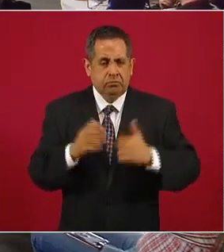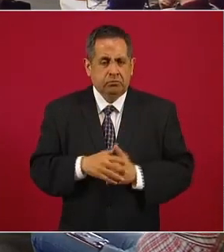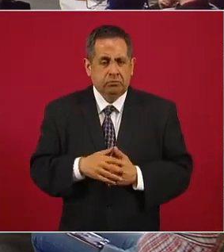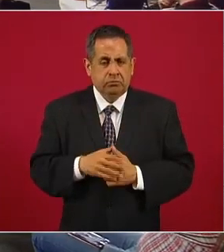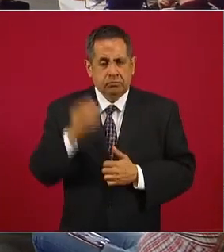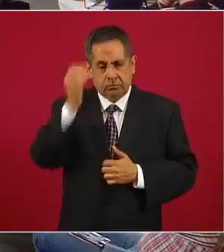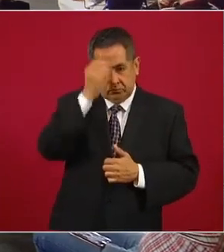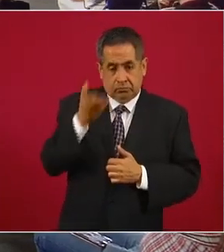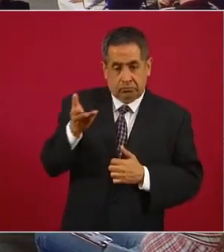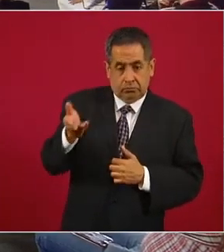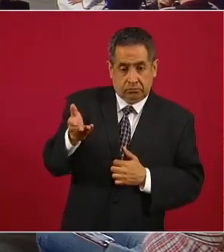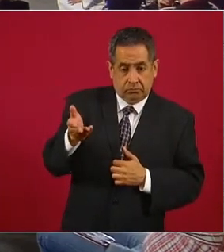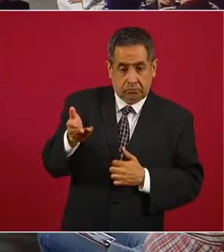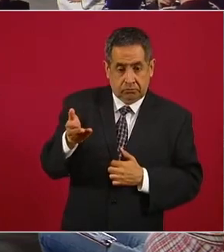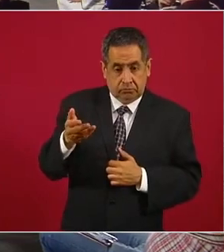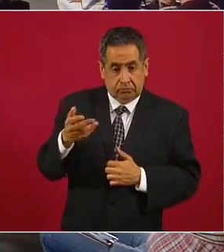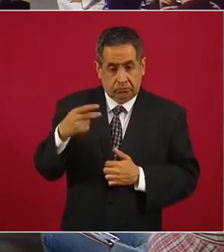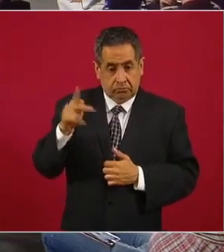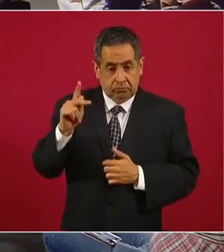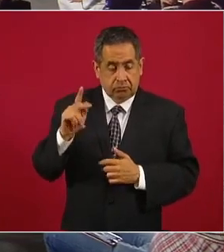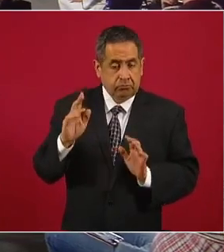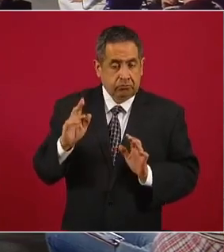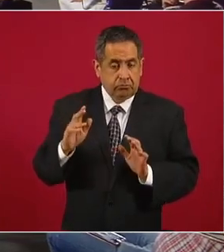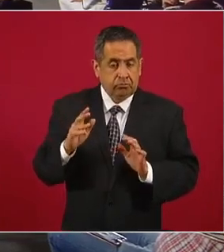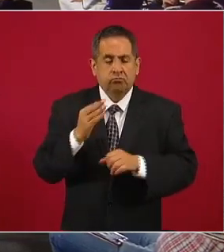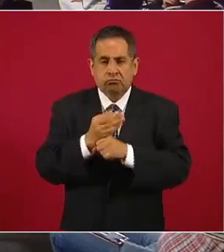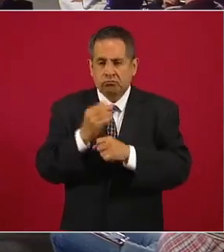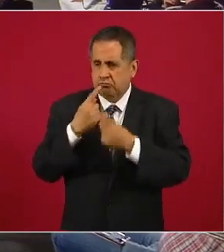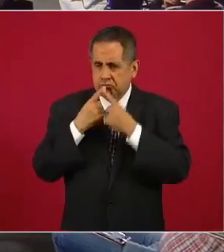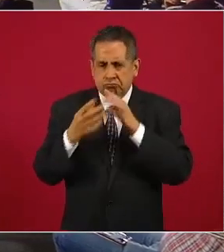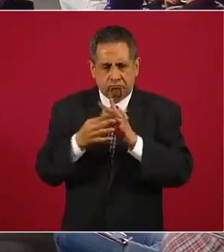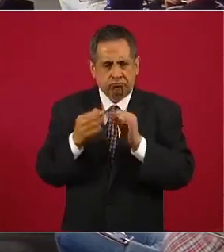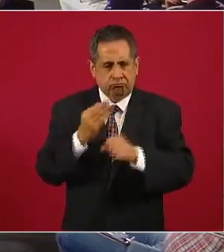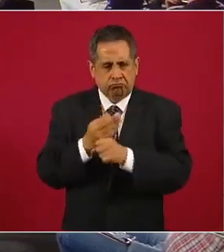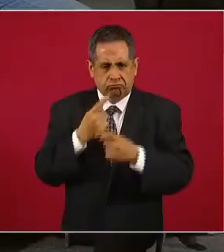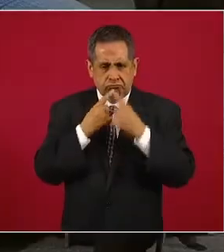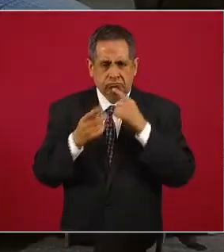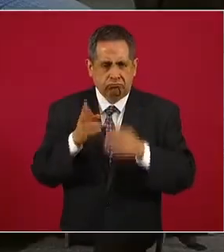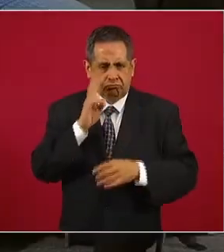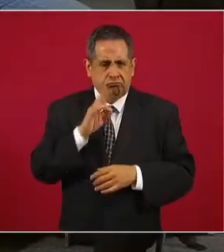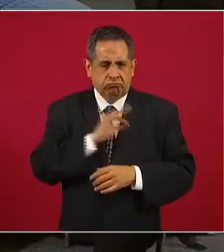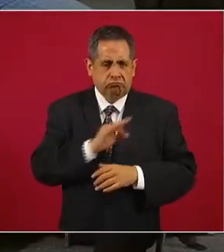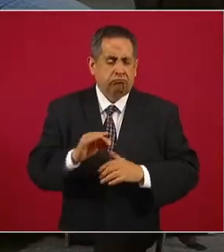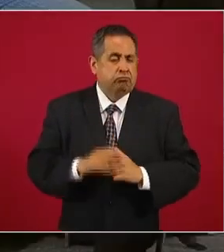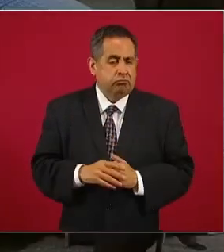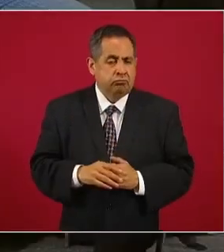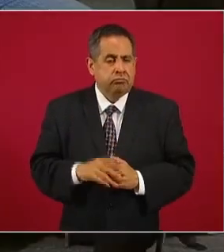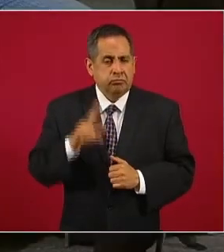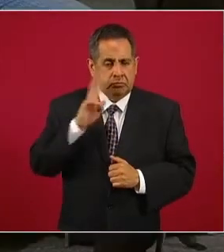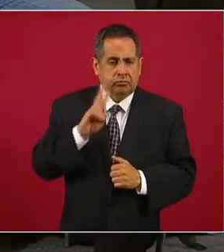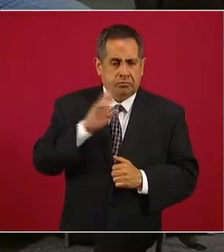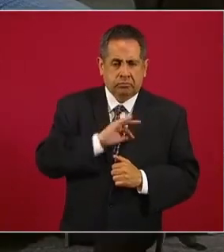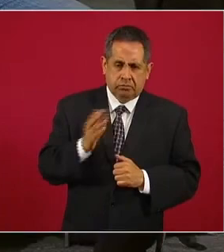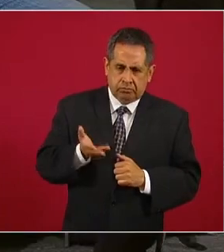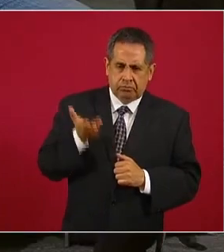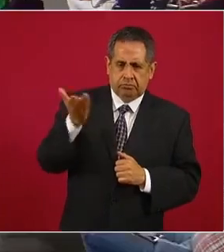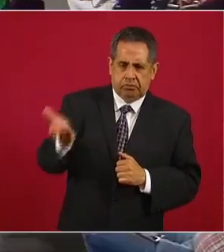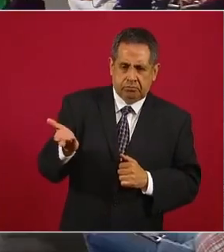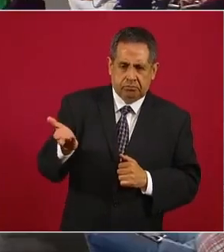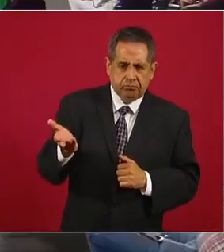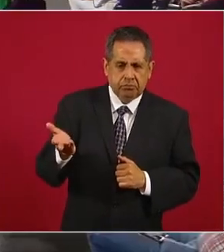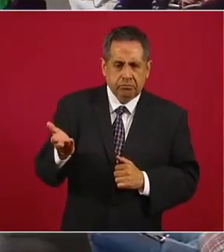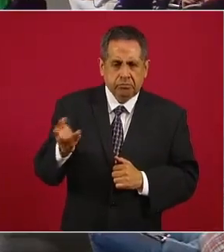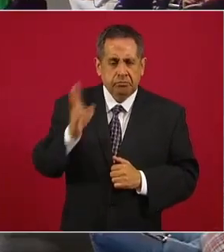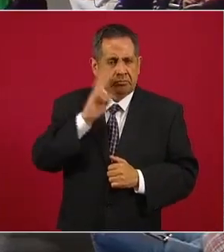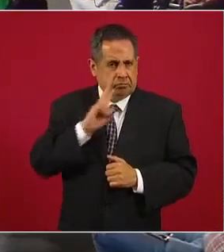Scherer? La opinión de él es lo que estamos nosotros haciendo. Si se puede, entonces. Estamos pidiendo que